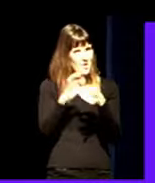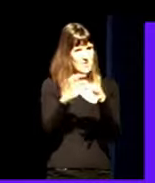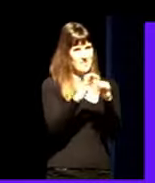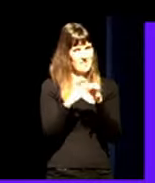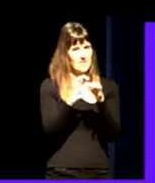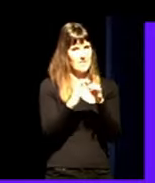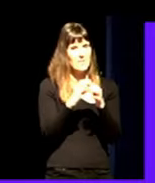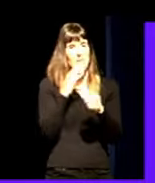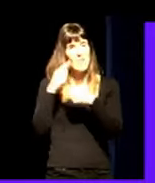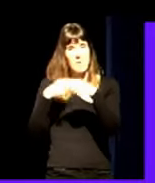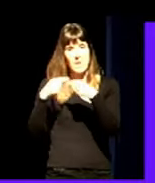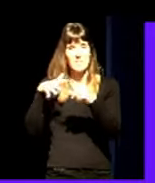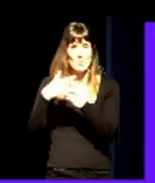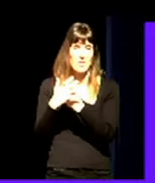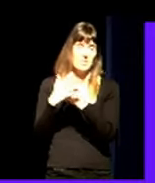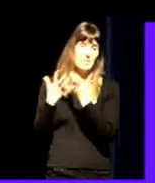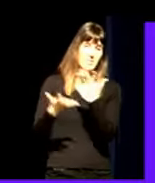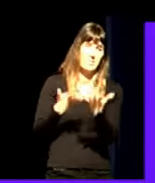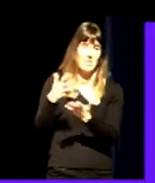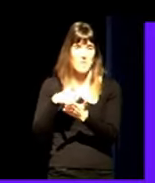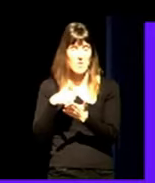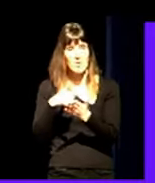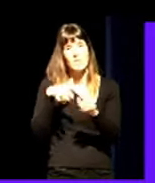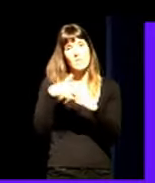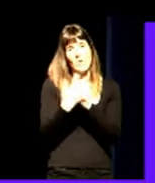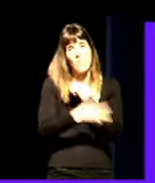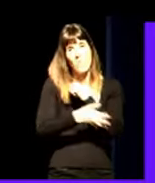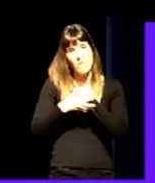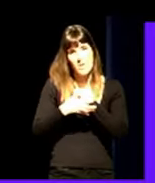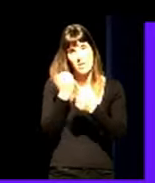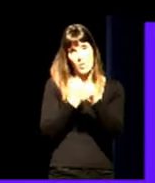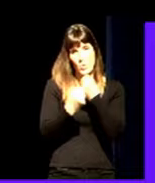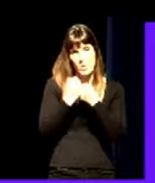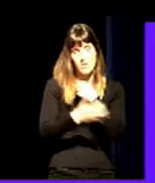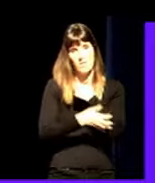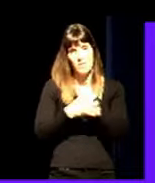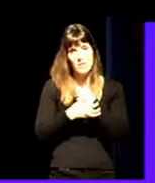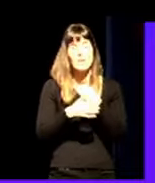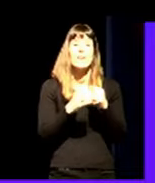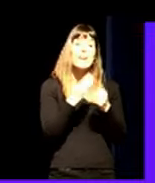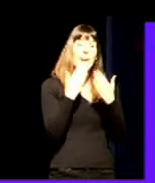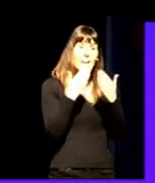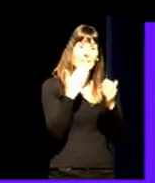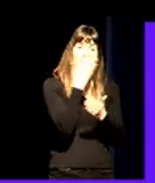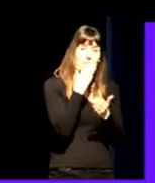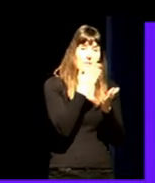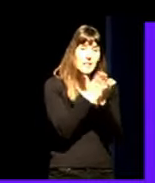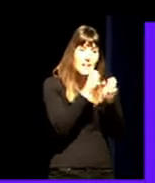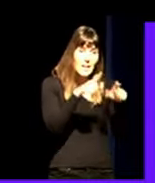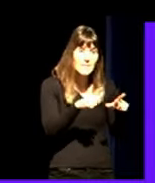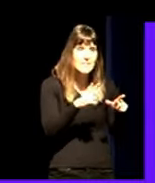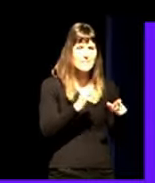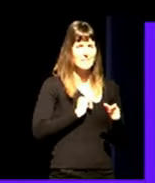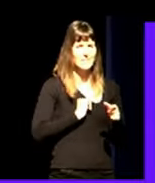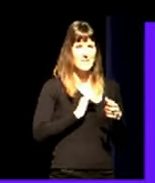La situación familiar en la que era, la situación de pobreza en la que vivían era la que era, y la escuela era el único vínculo